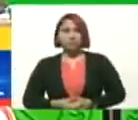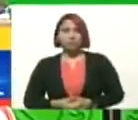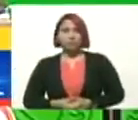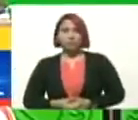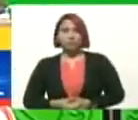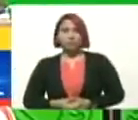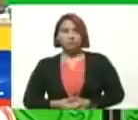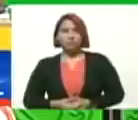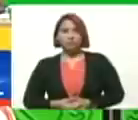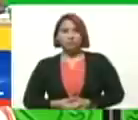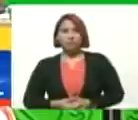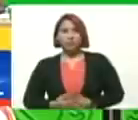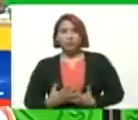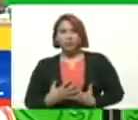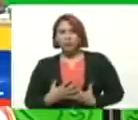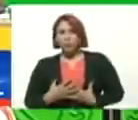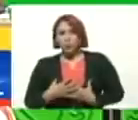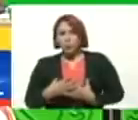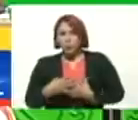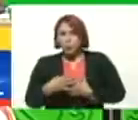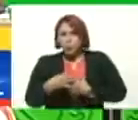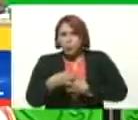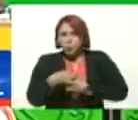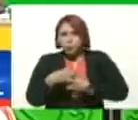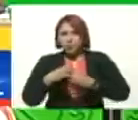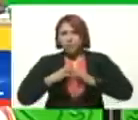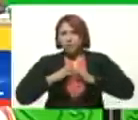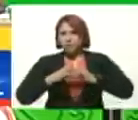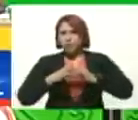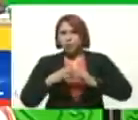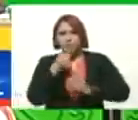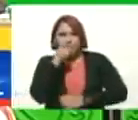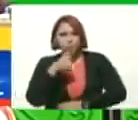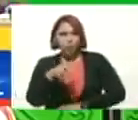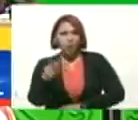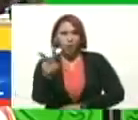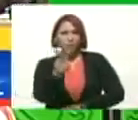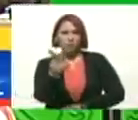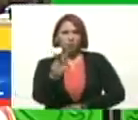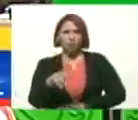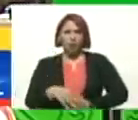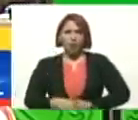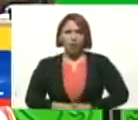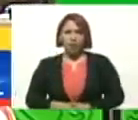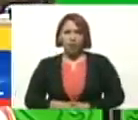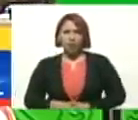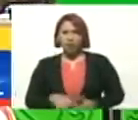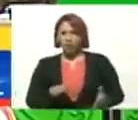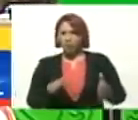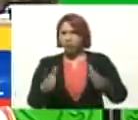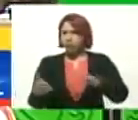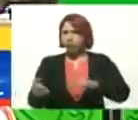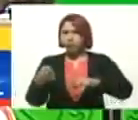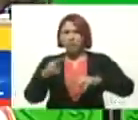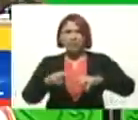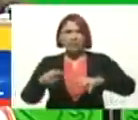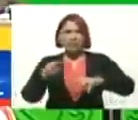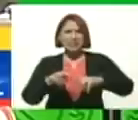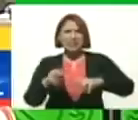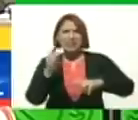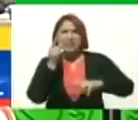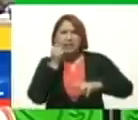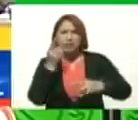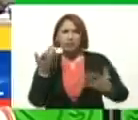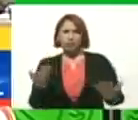que tiene arrugado el corazón de los venezolanos y venezolanas, el asesinato de estos niños en el Tibú,